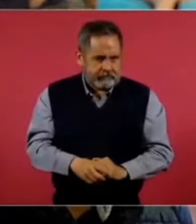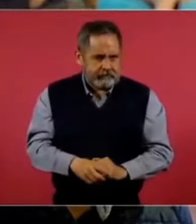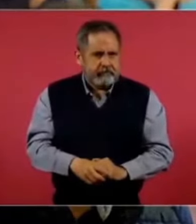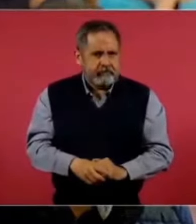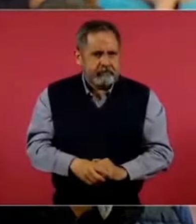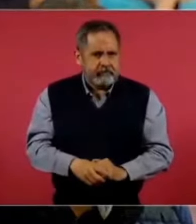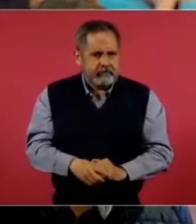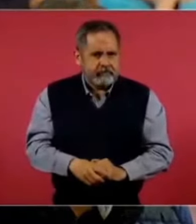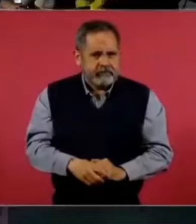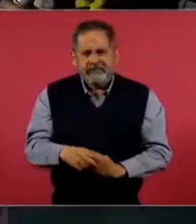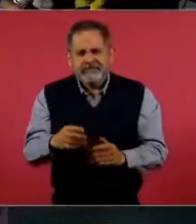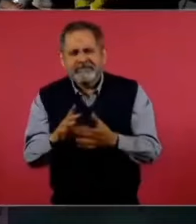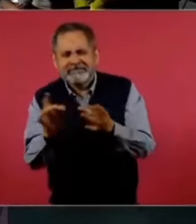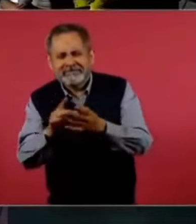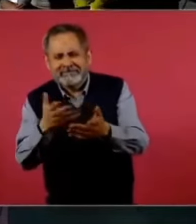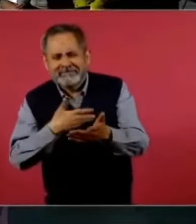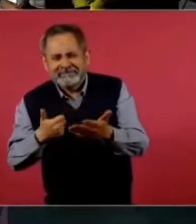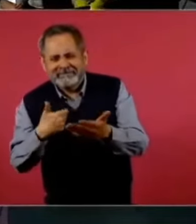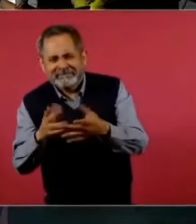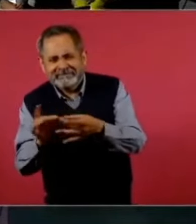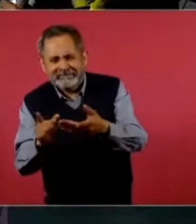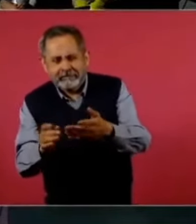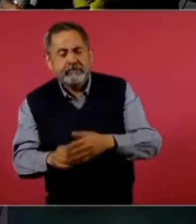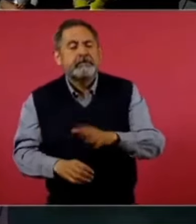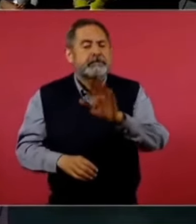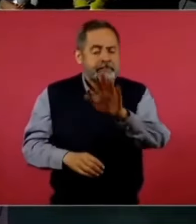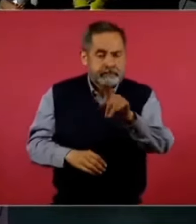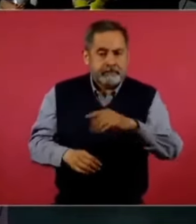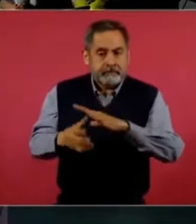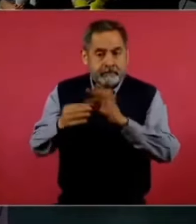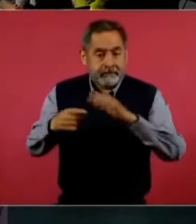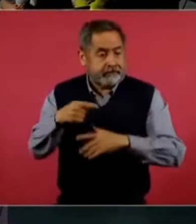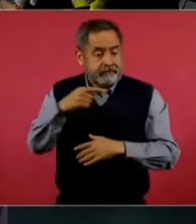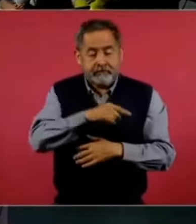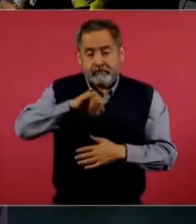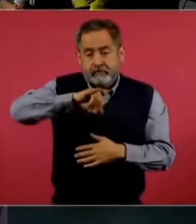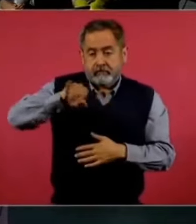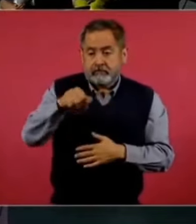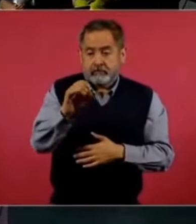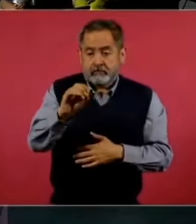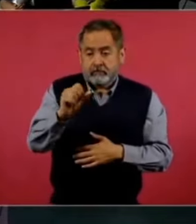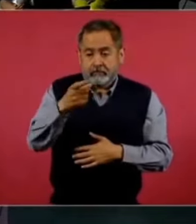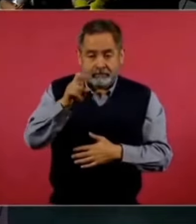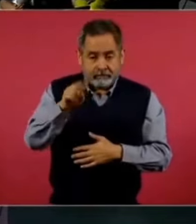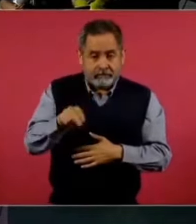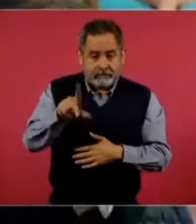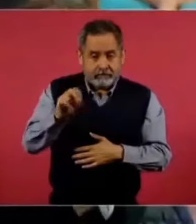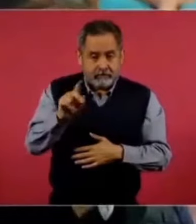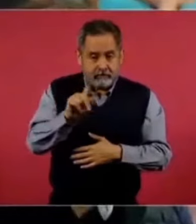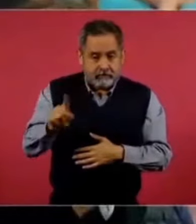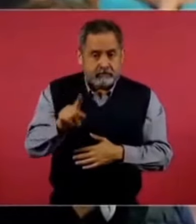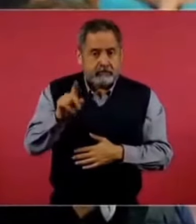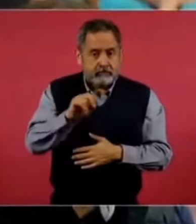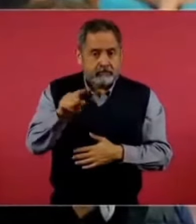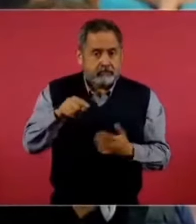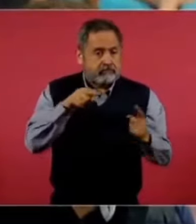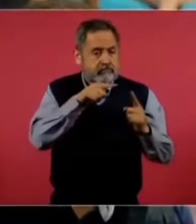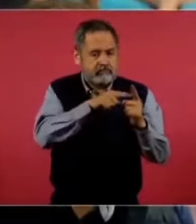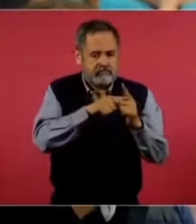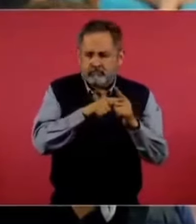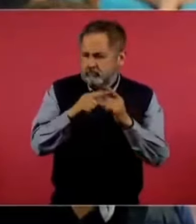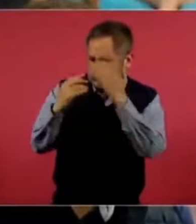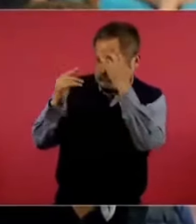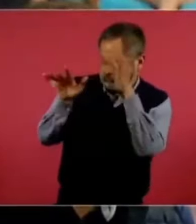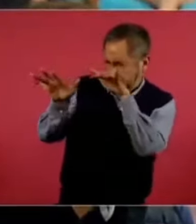A ver, explícanos qué quieres. Este audio es de Joaquín López Dóriga, quien tiene ya la capacidad de leer su